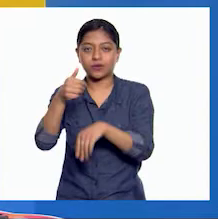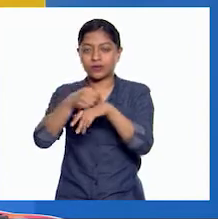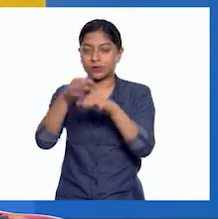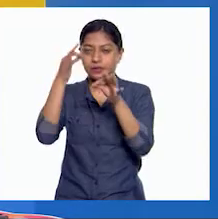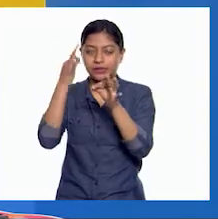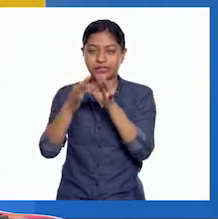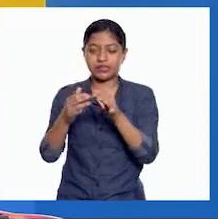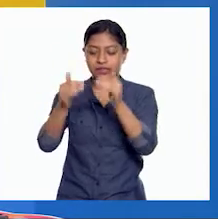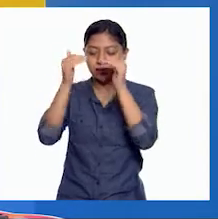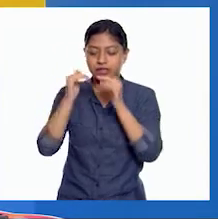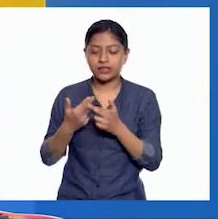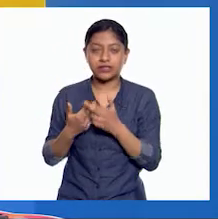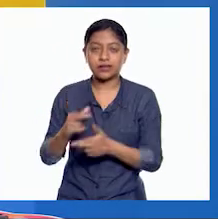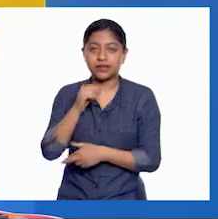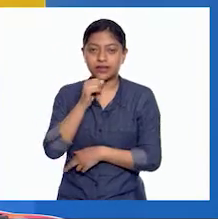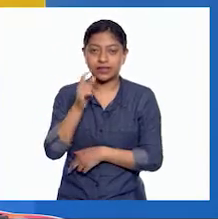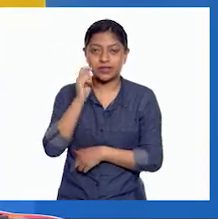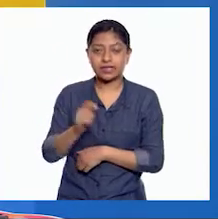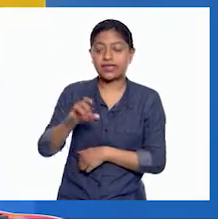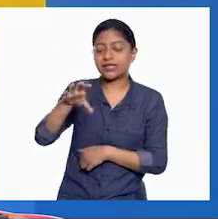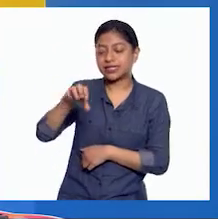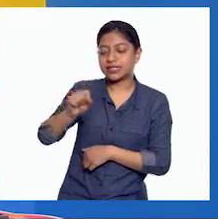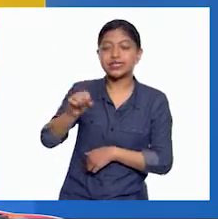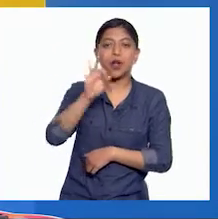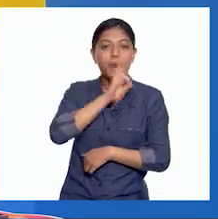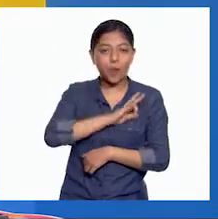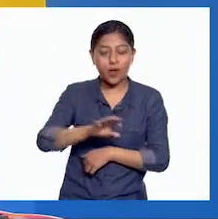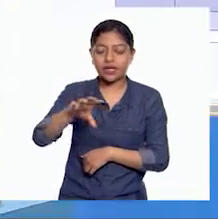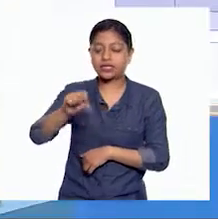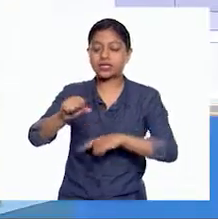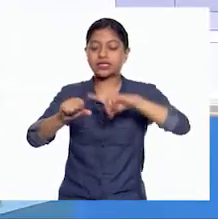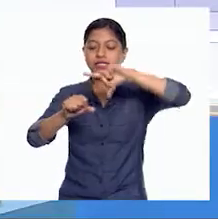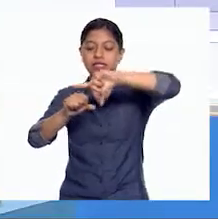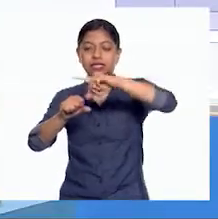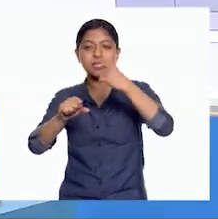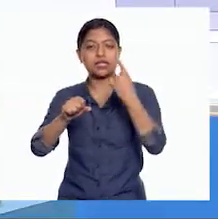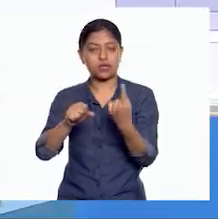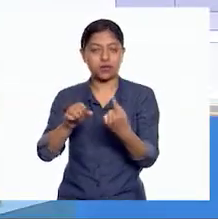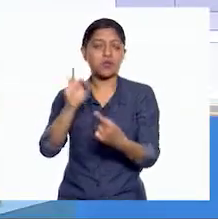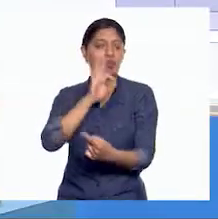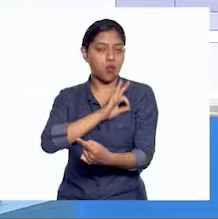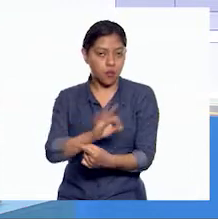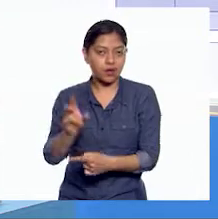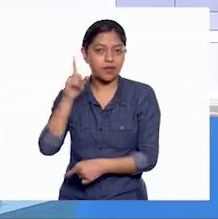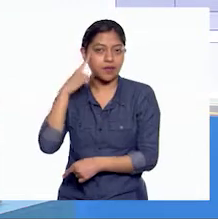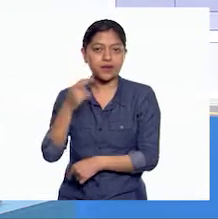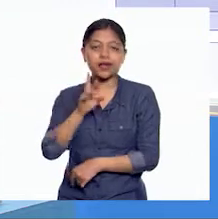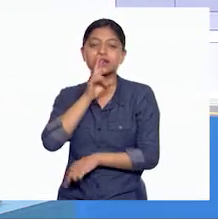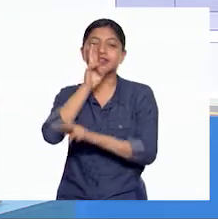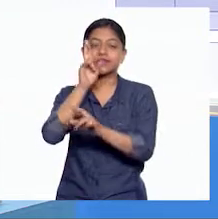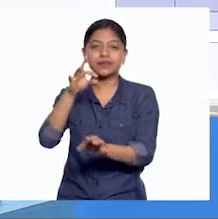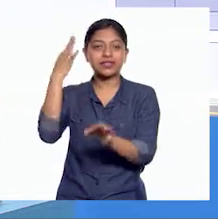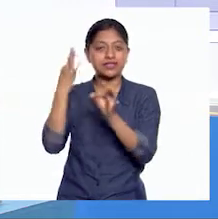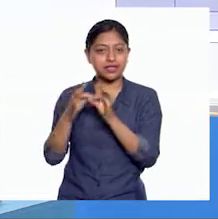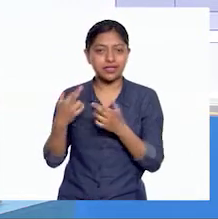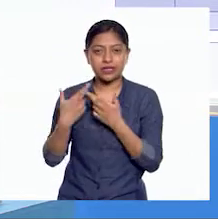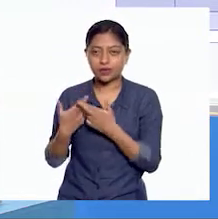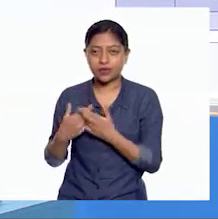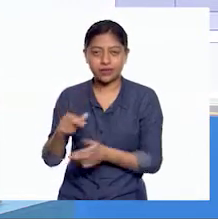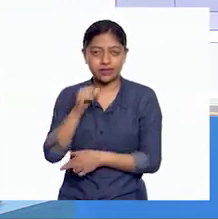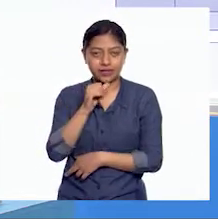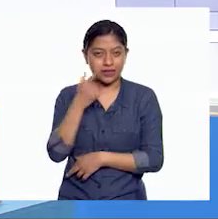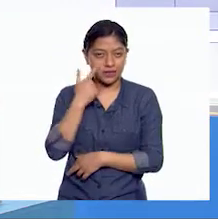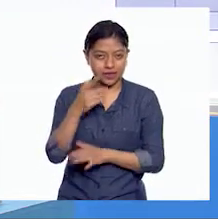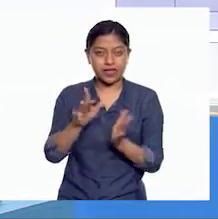Entonces, también el 1 es divisor de 60. Muy bien, María. Esto es muy importante. El